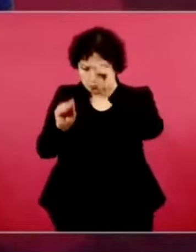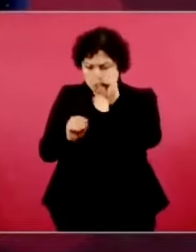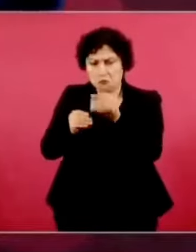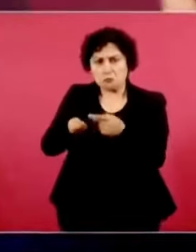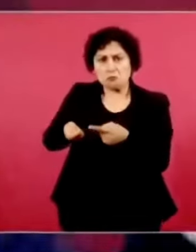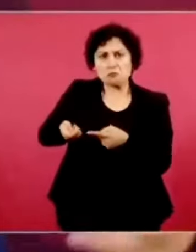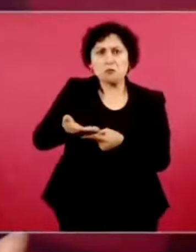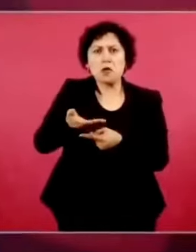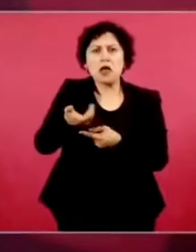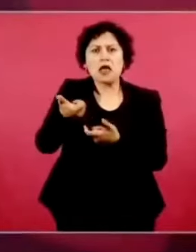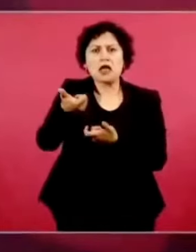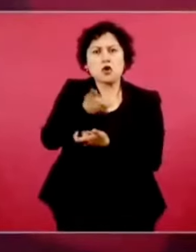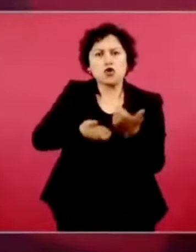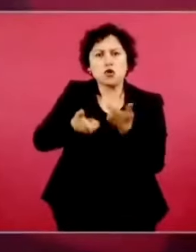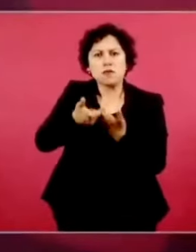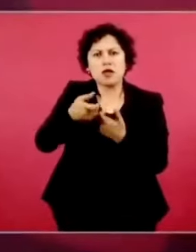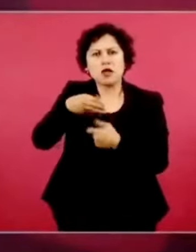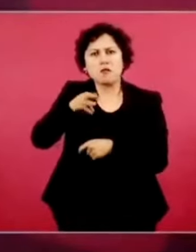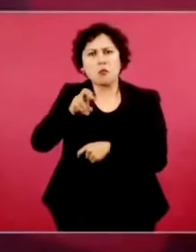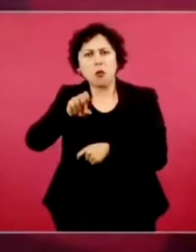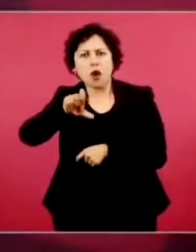De ahí surge.